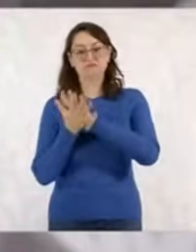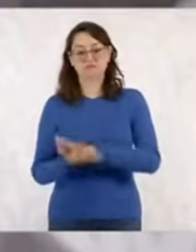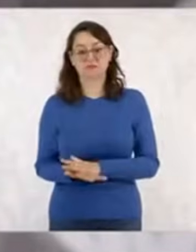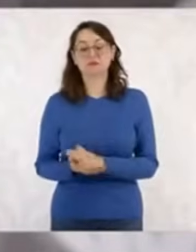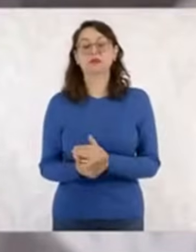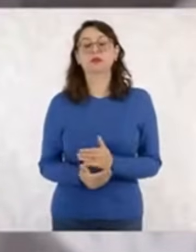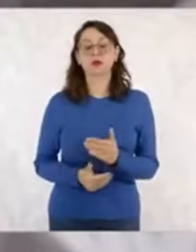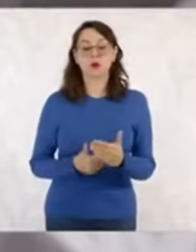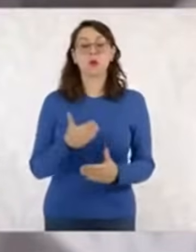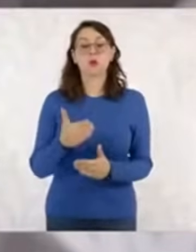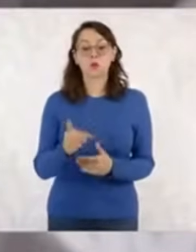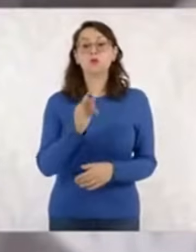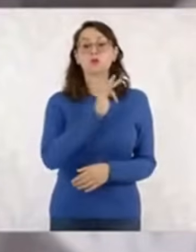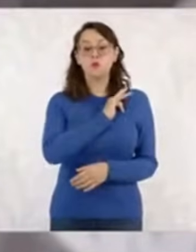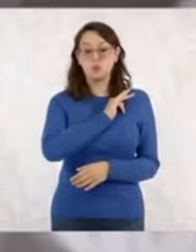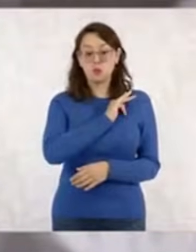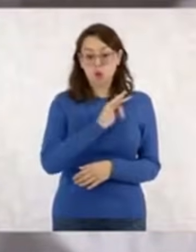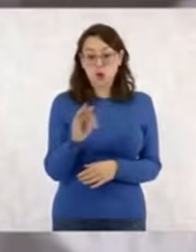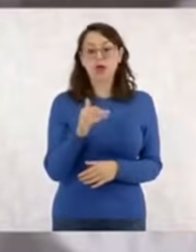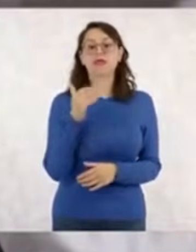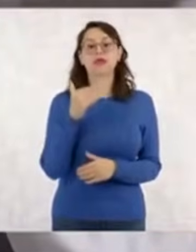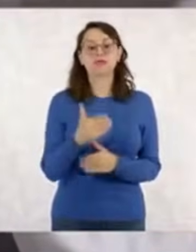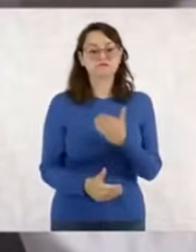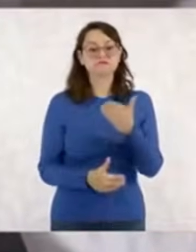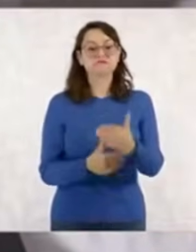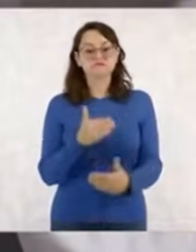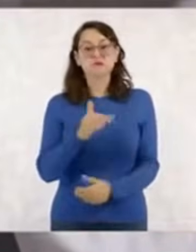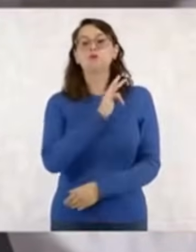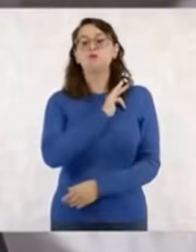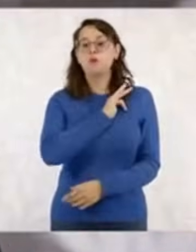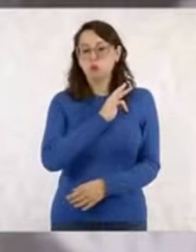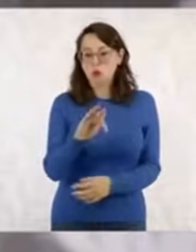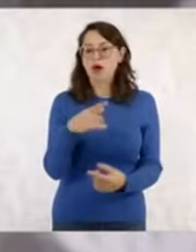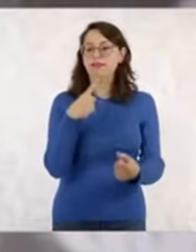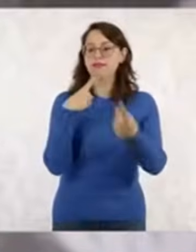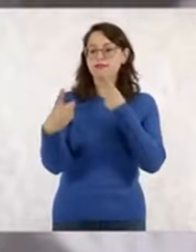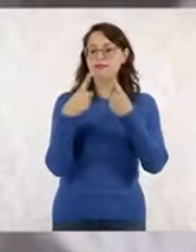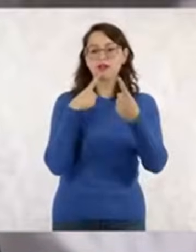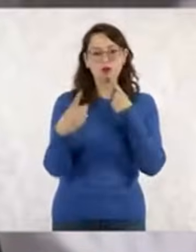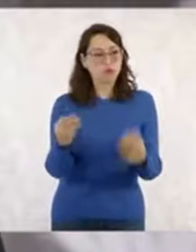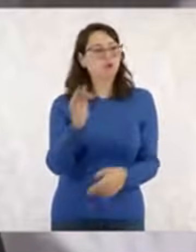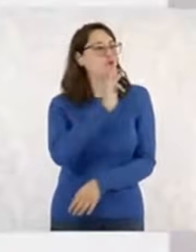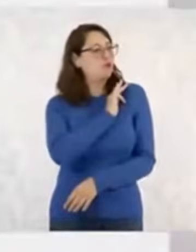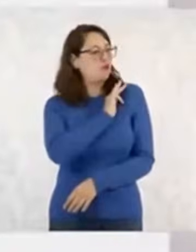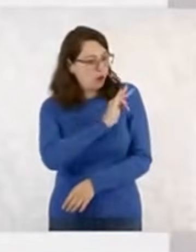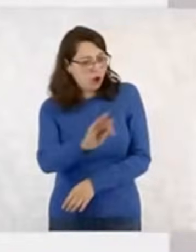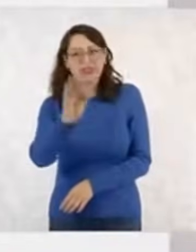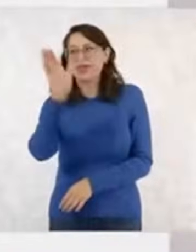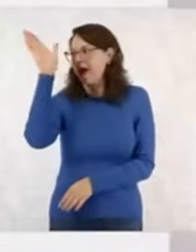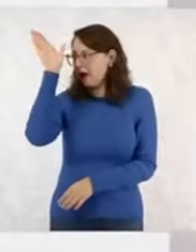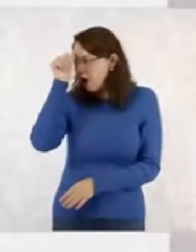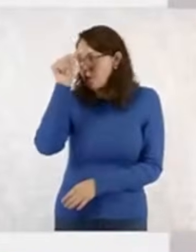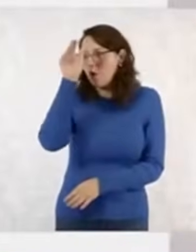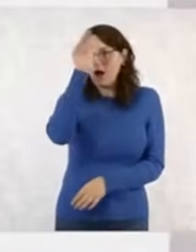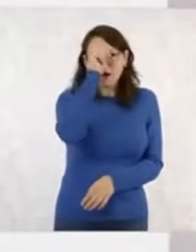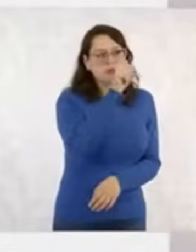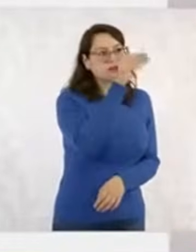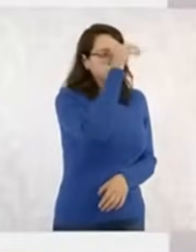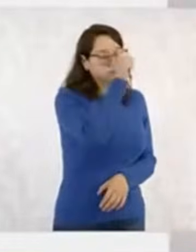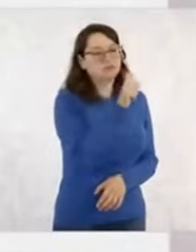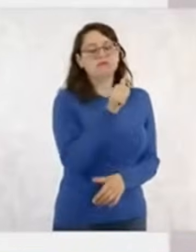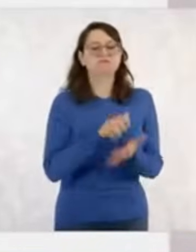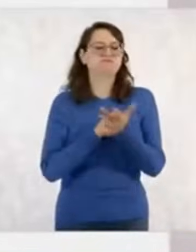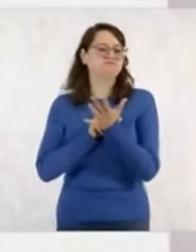que es posible avanzar a través del diálogo, a través del amplio consenso y con ello mejorar la vida de millones de